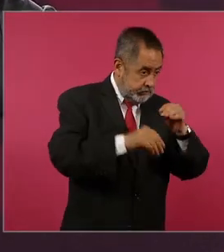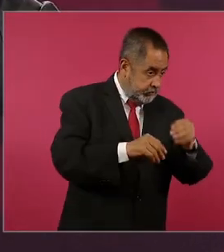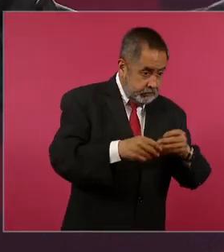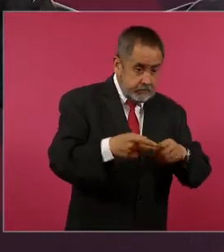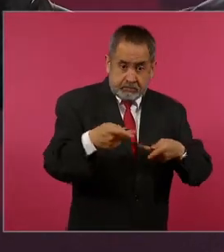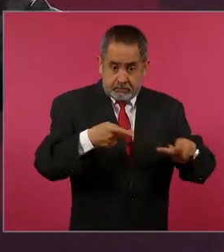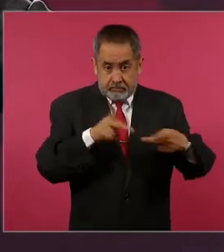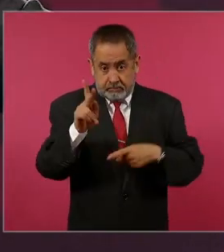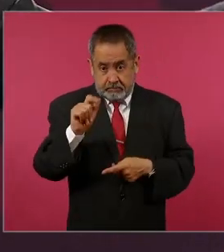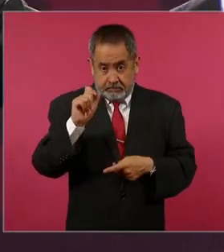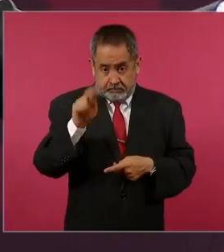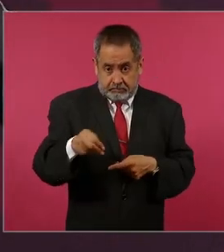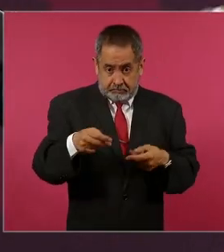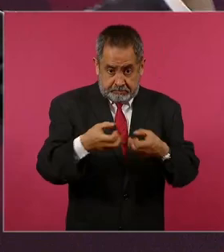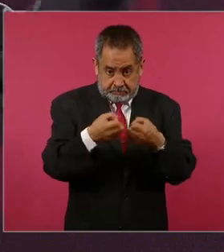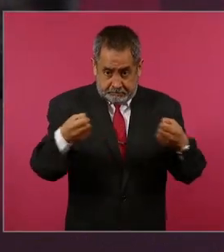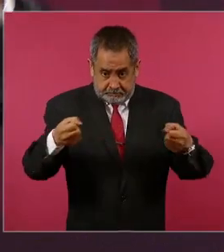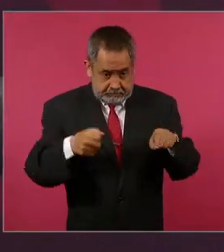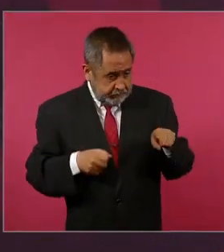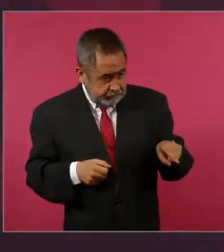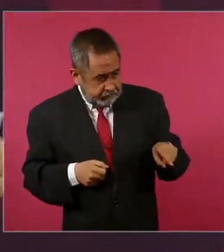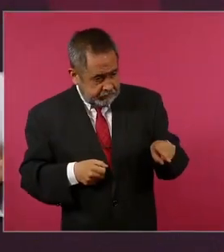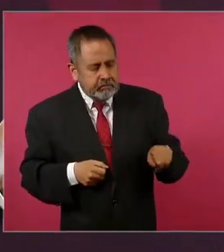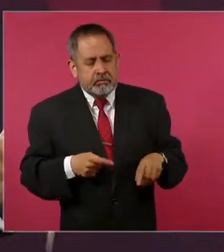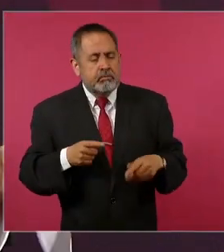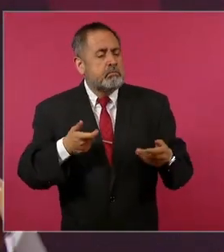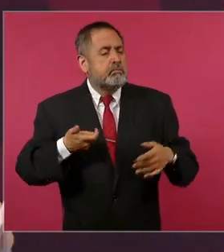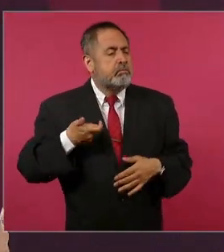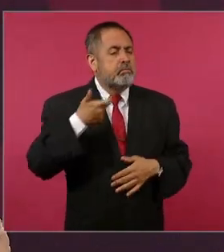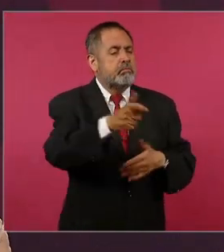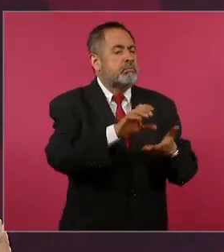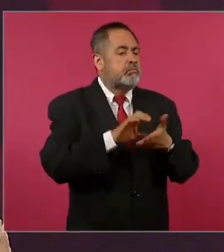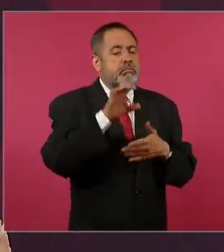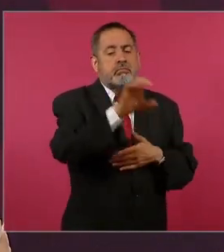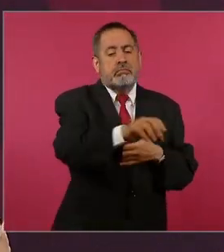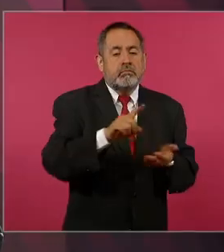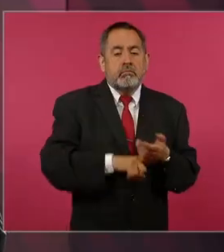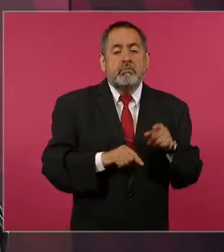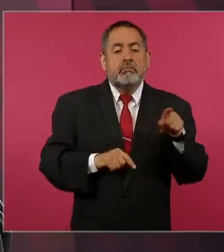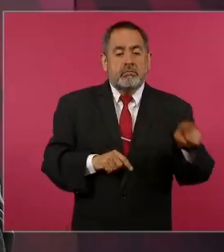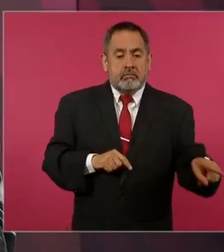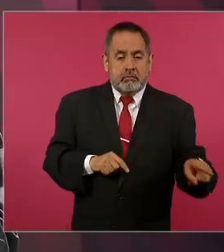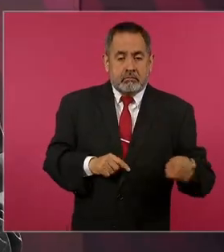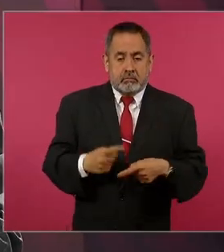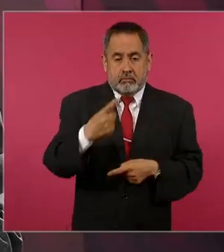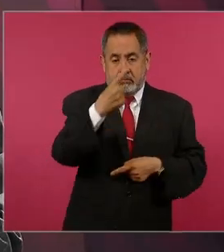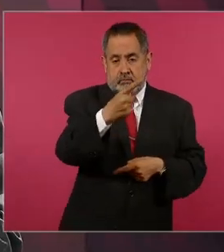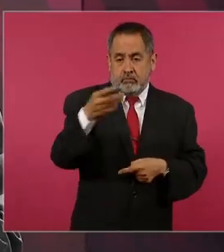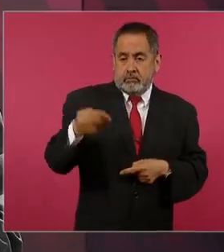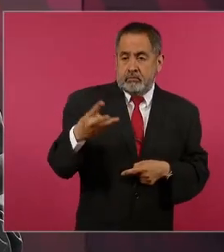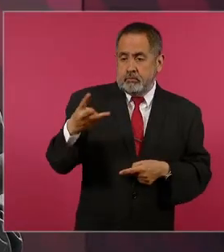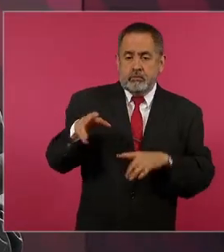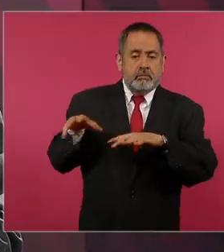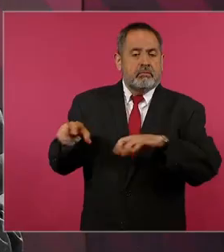esa empresa deslindadora le correspondía una tercera parte